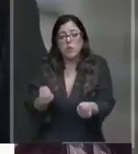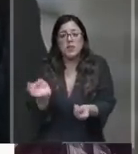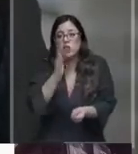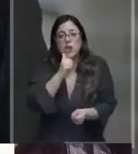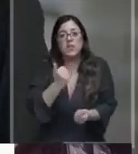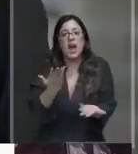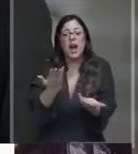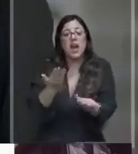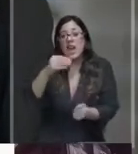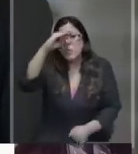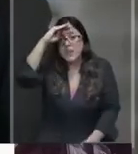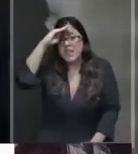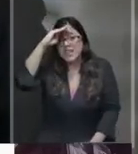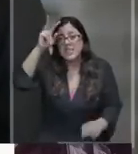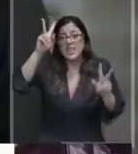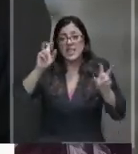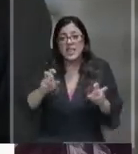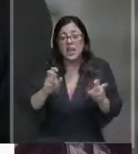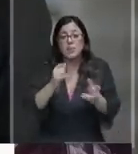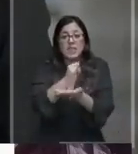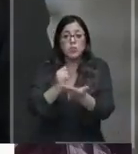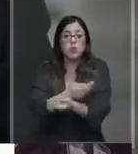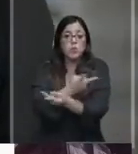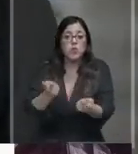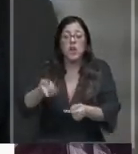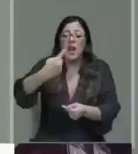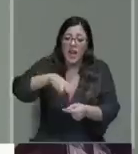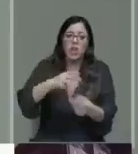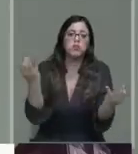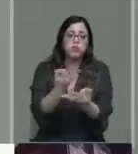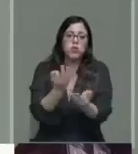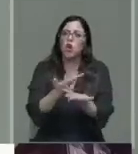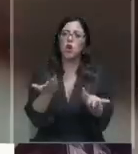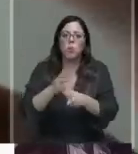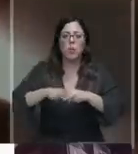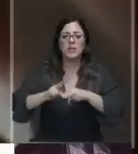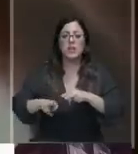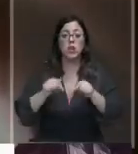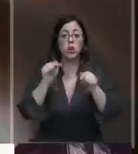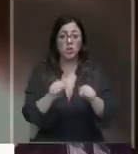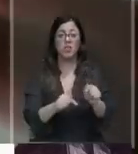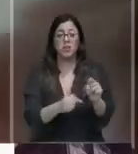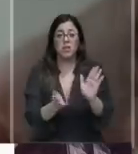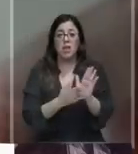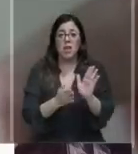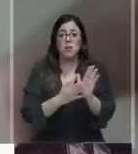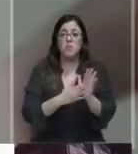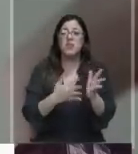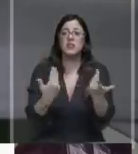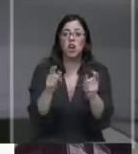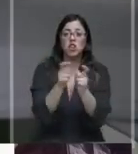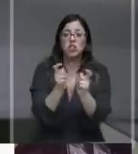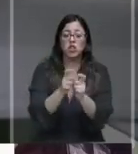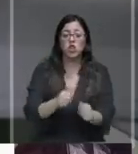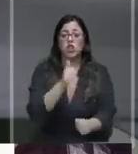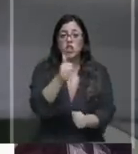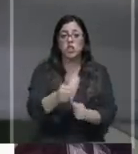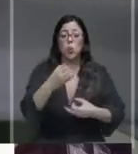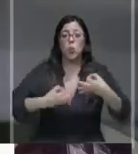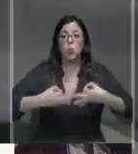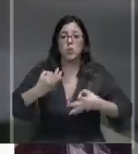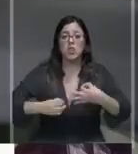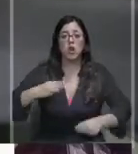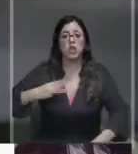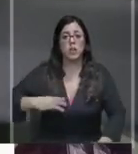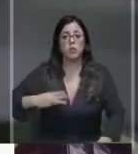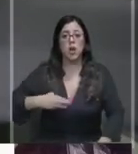mundo público, ellos nos dijeran cuál era la forma que había que actuar. Con estos antecedentes, tomamos contacto con el director jurídico del